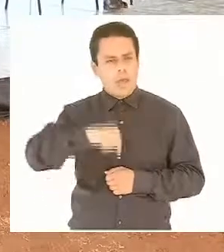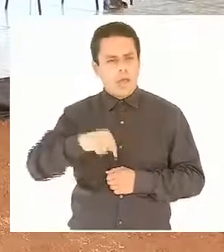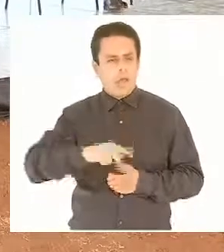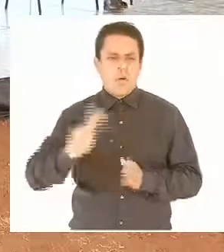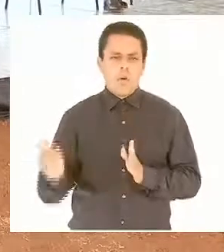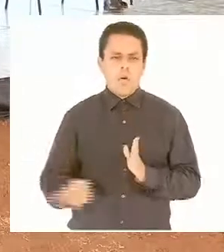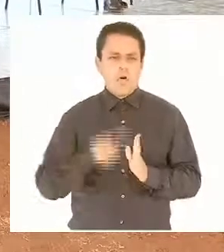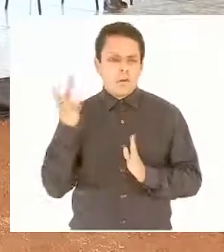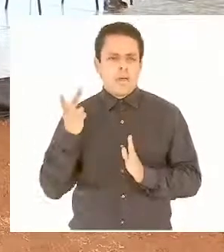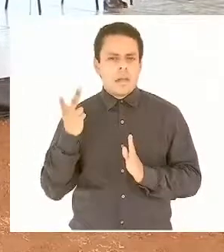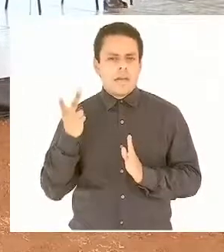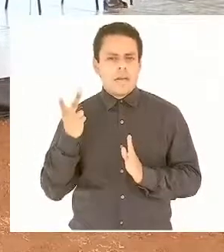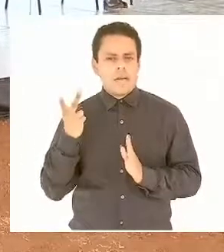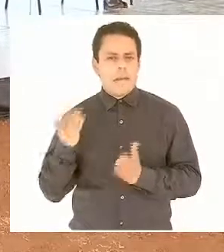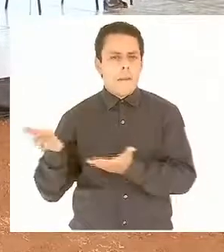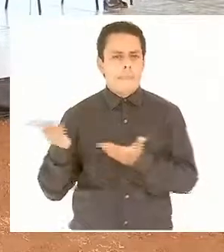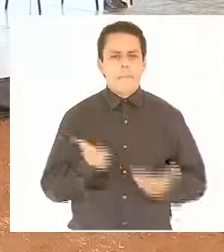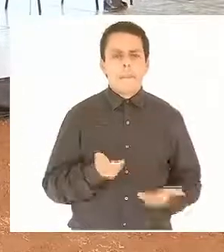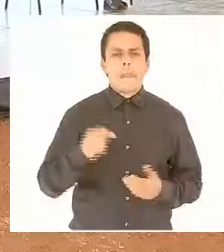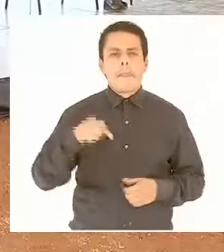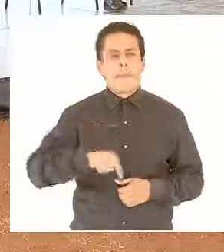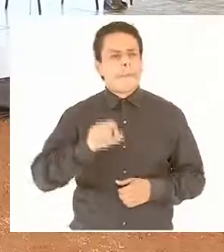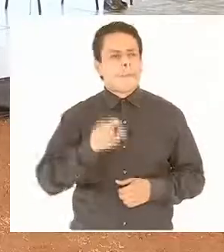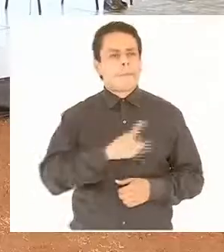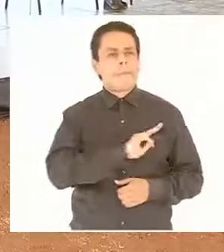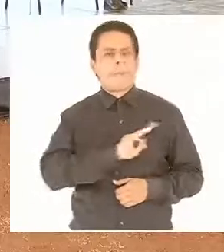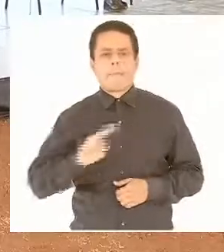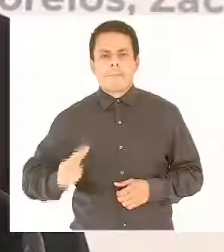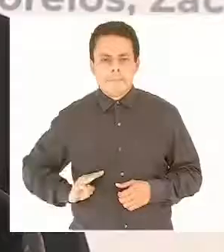nuevo en este municipio